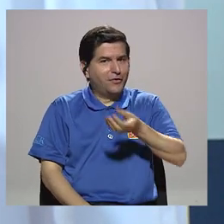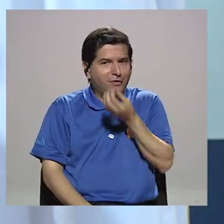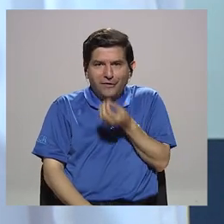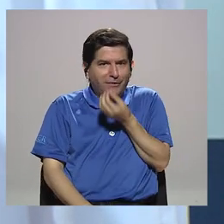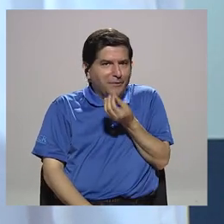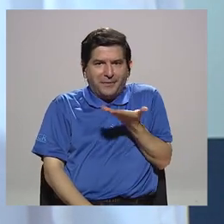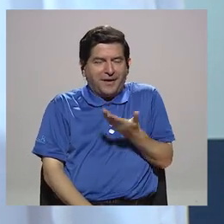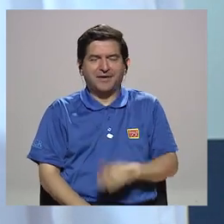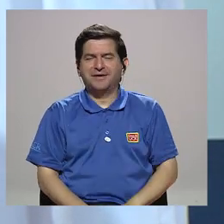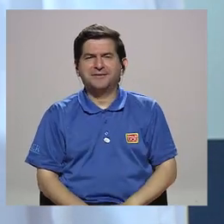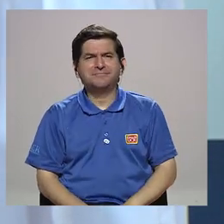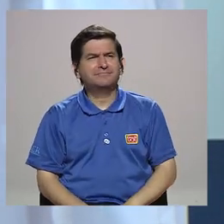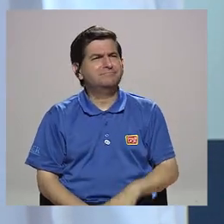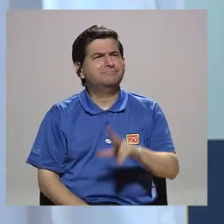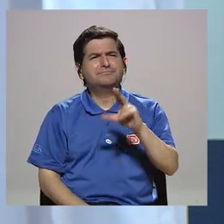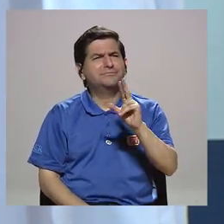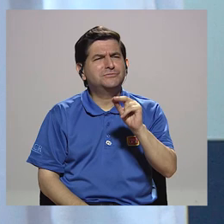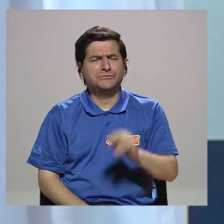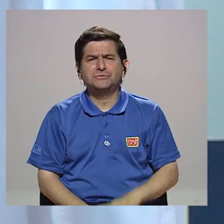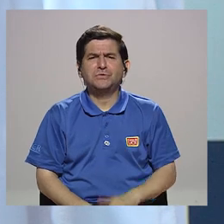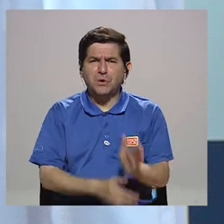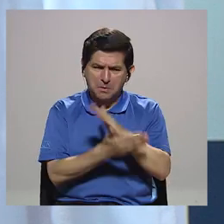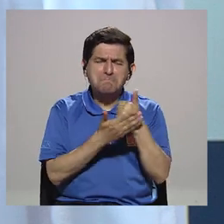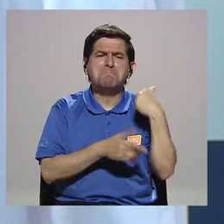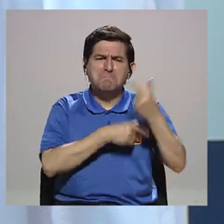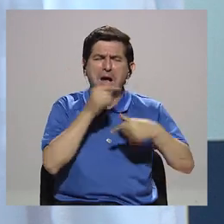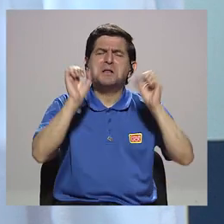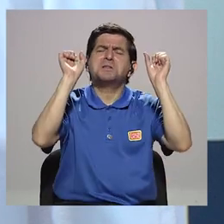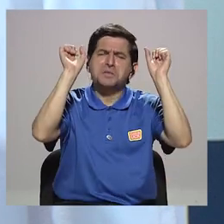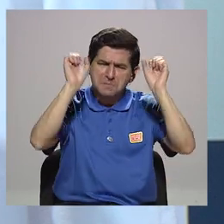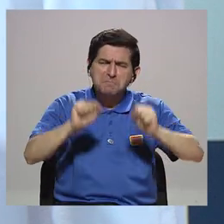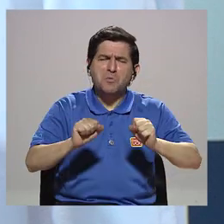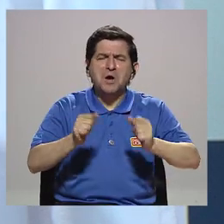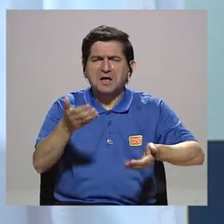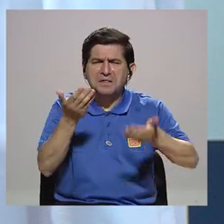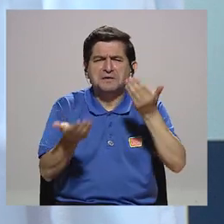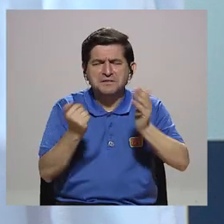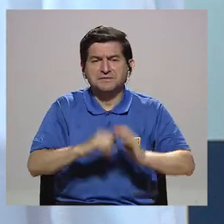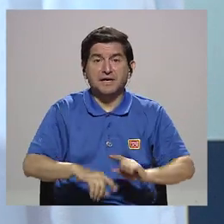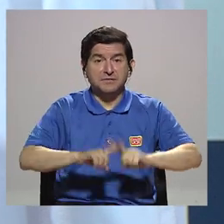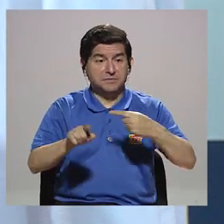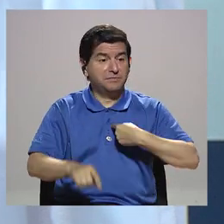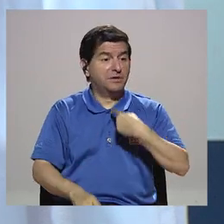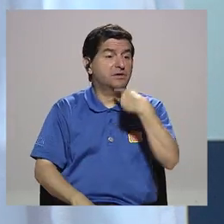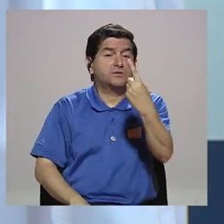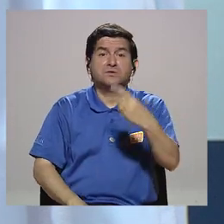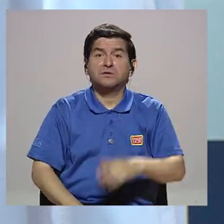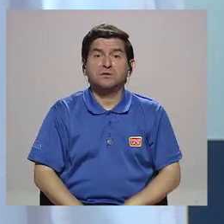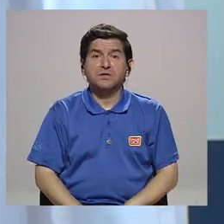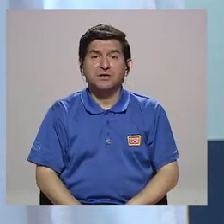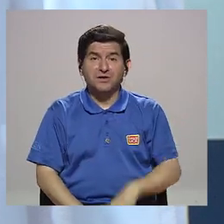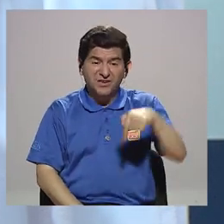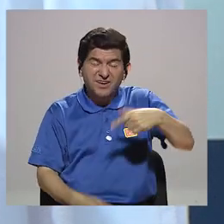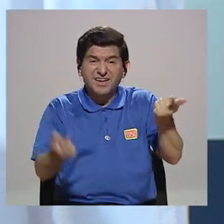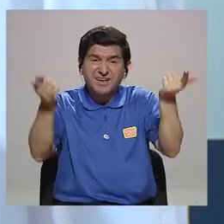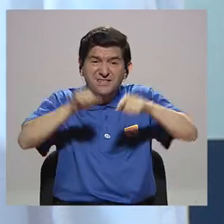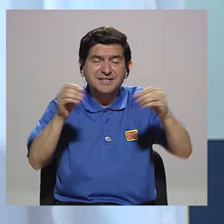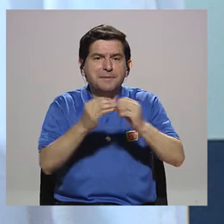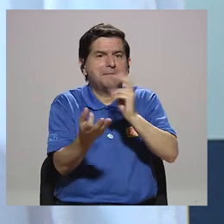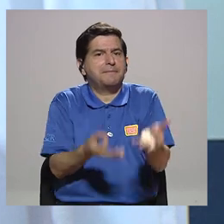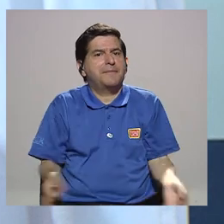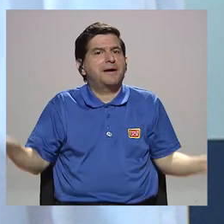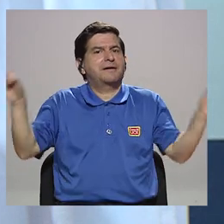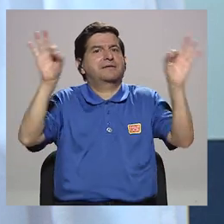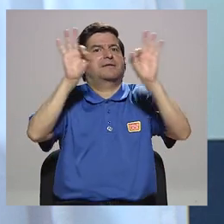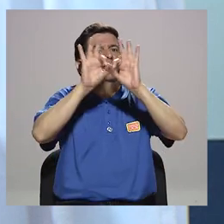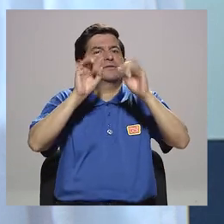nos estamos comiendo? No, realmente puede haber alguna carga genética, alguna predisposición, pero yo diría que aquí, en este caso, el